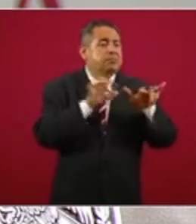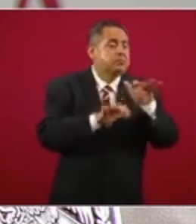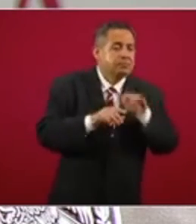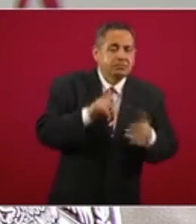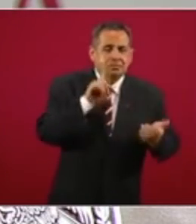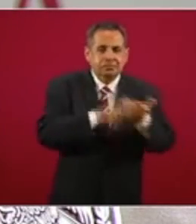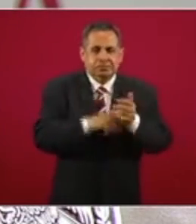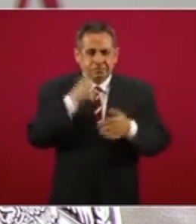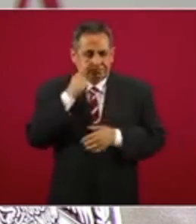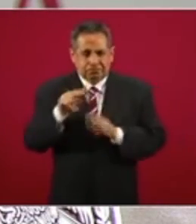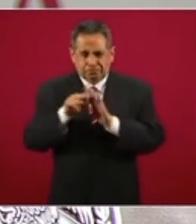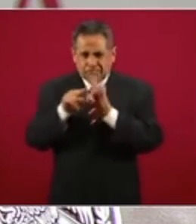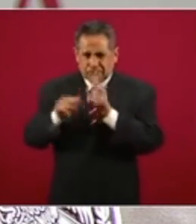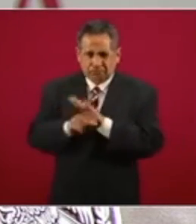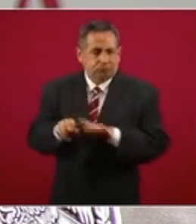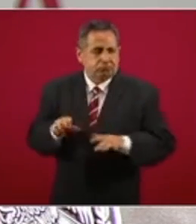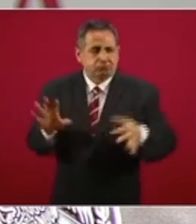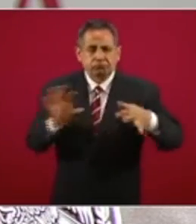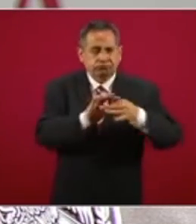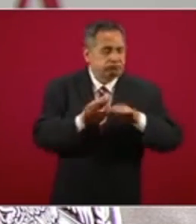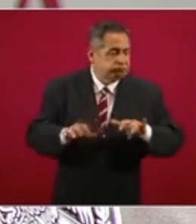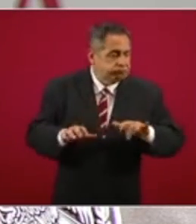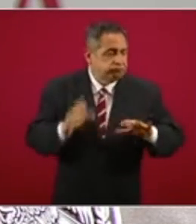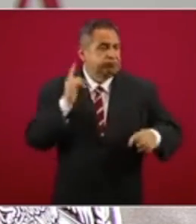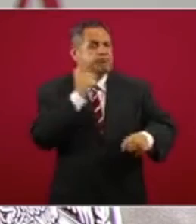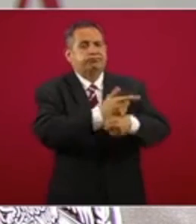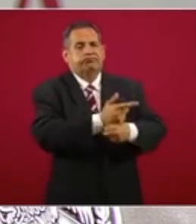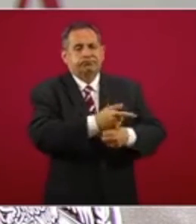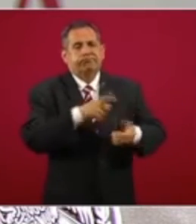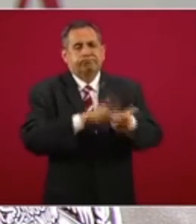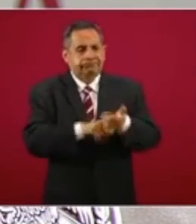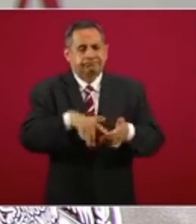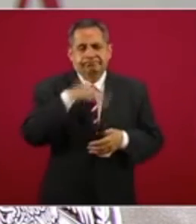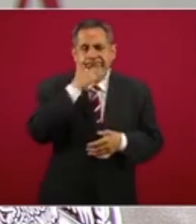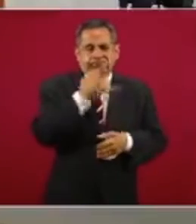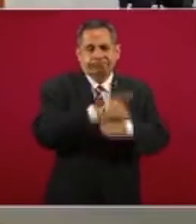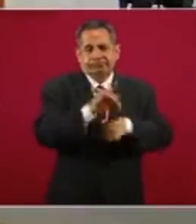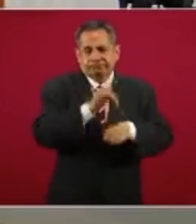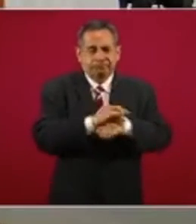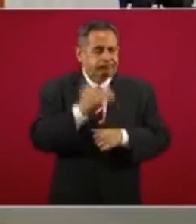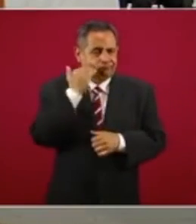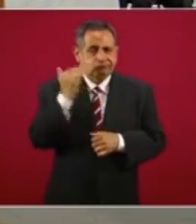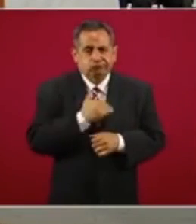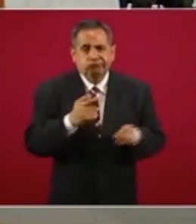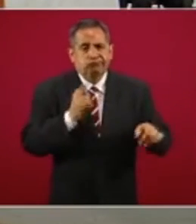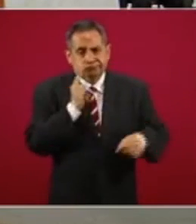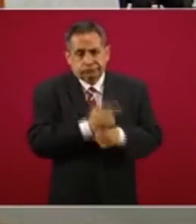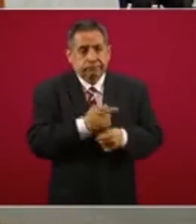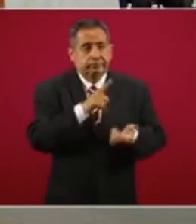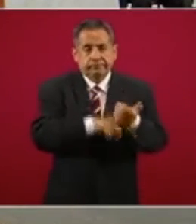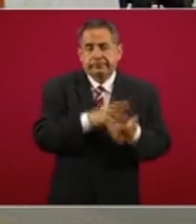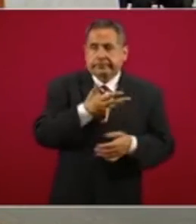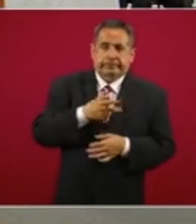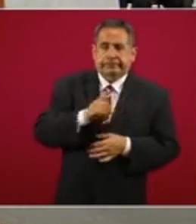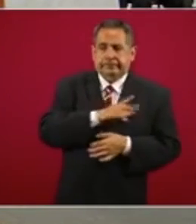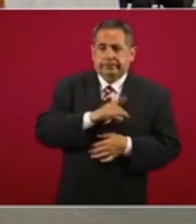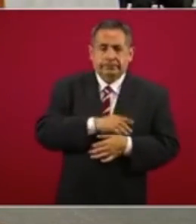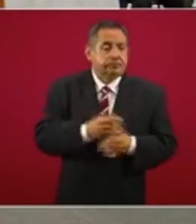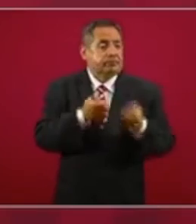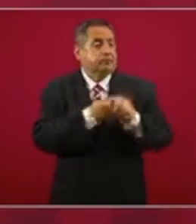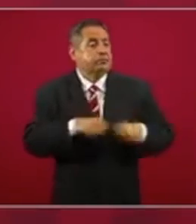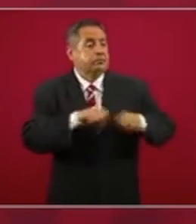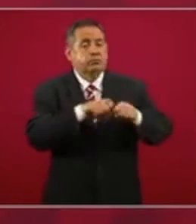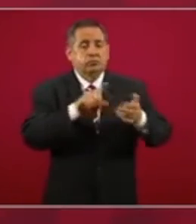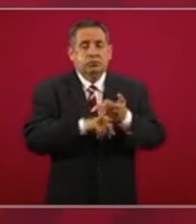la misma norma de software podemos darnos cuenta de las irregularidades por eso le tienen miedo los socios de